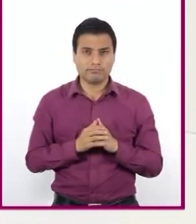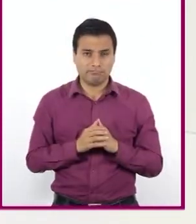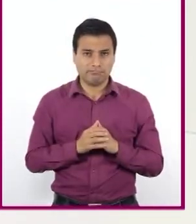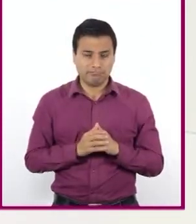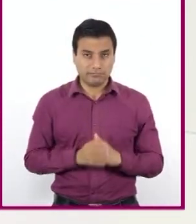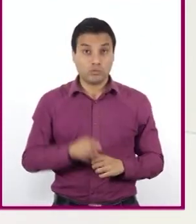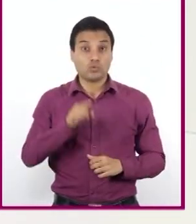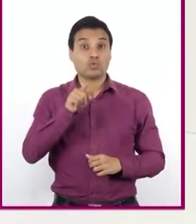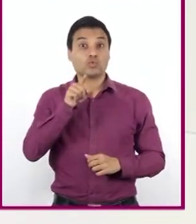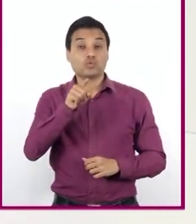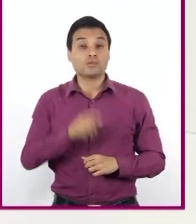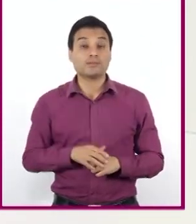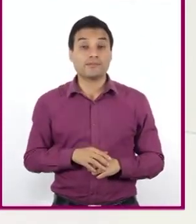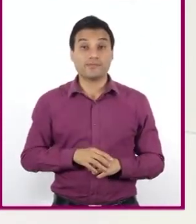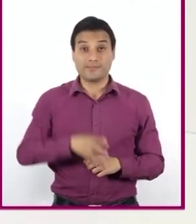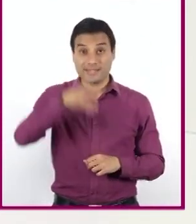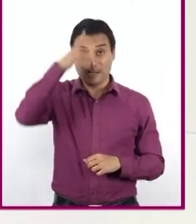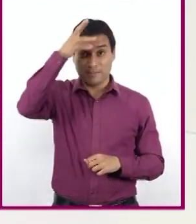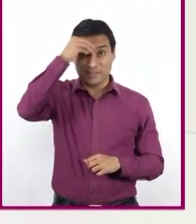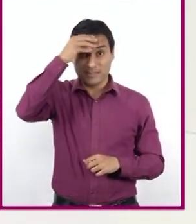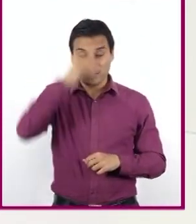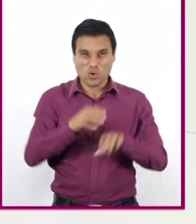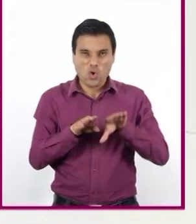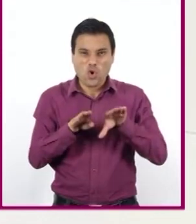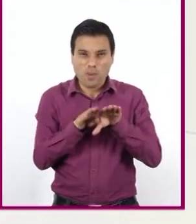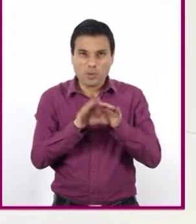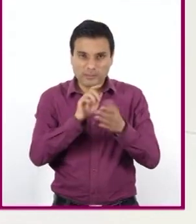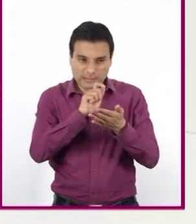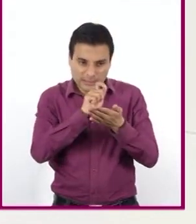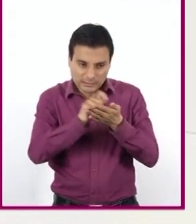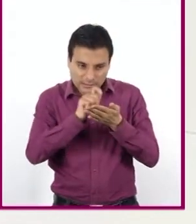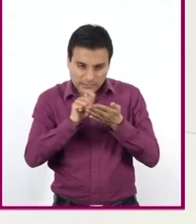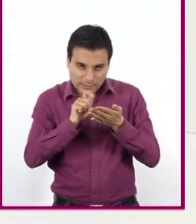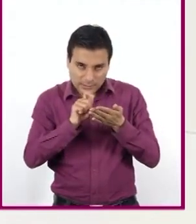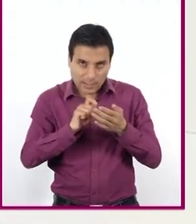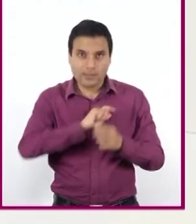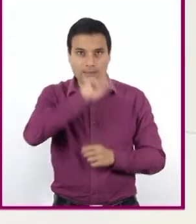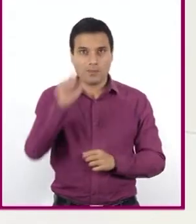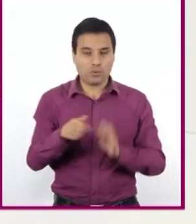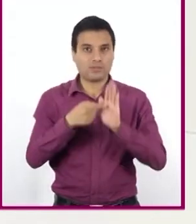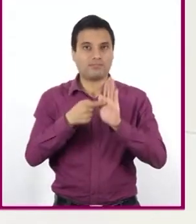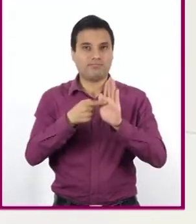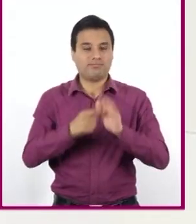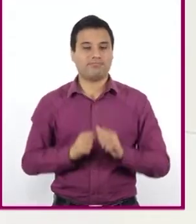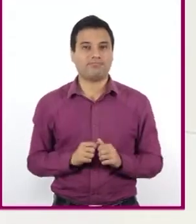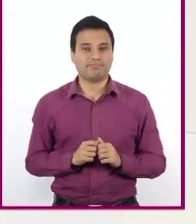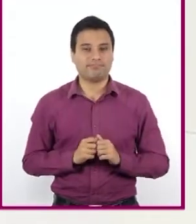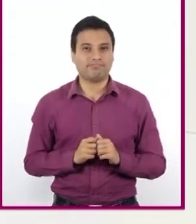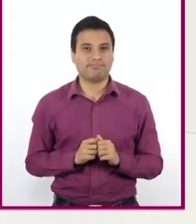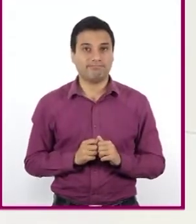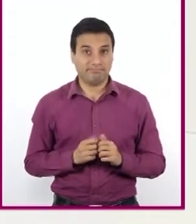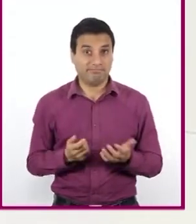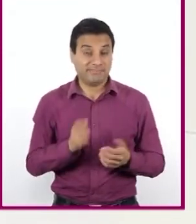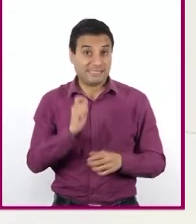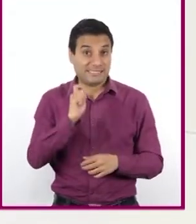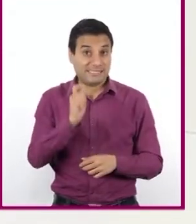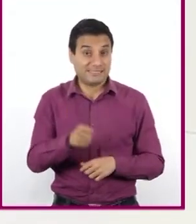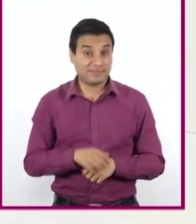han elaborado en su esquema de redacción para exponer su tema de investigación, lo cual